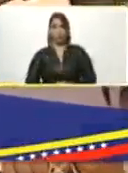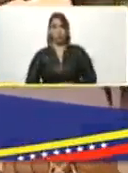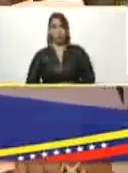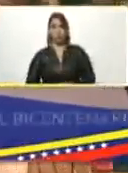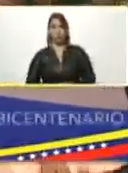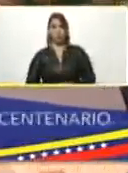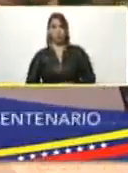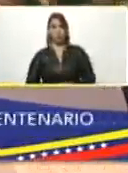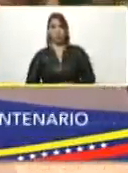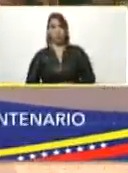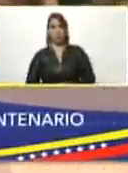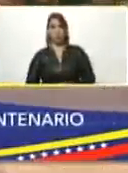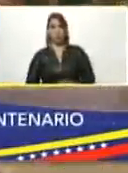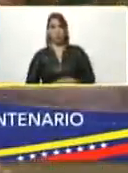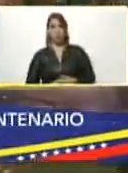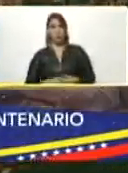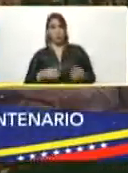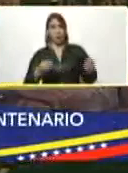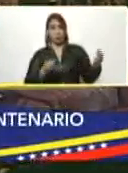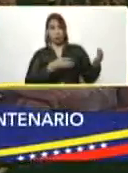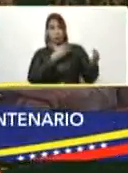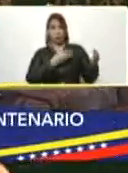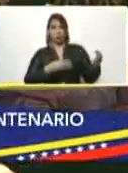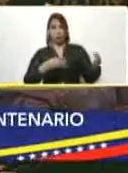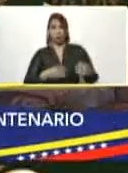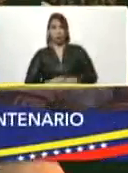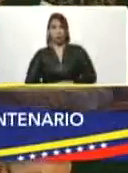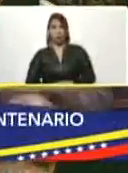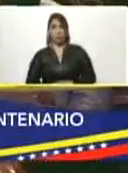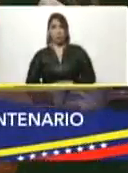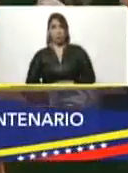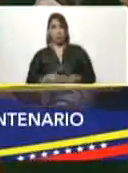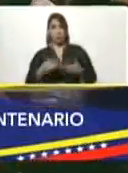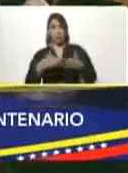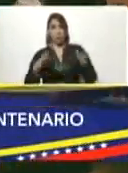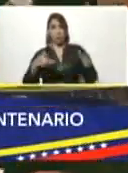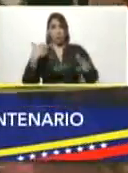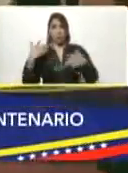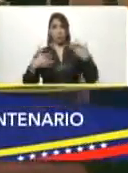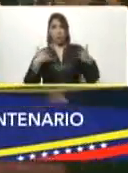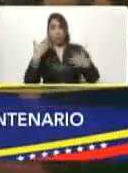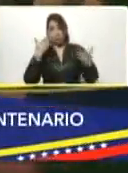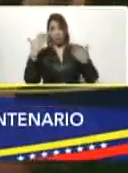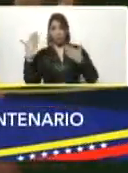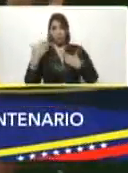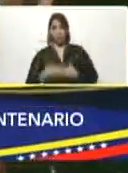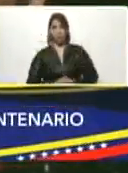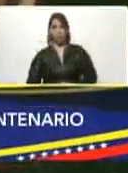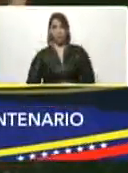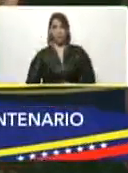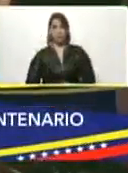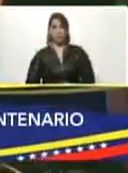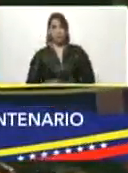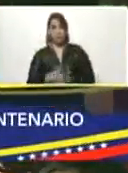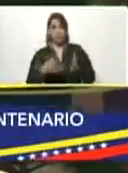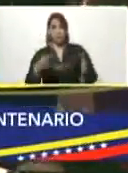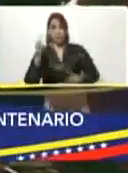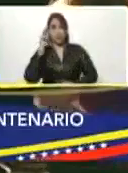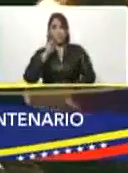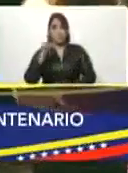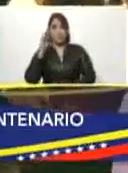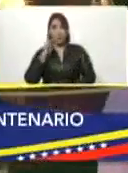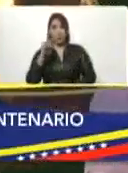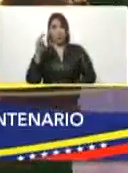han interpretado magistralmente este tema que abrió esta actividad del gran maestro Larense. Usted ha